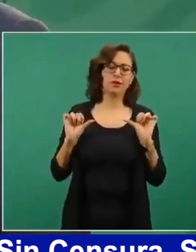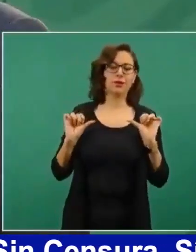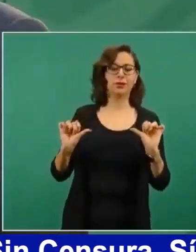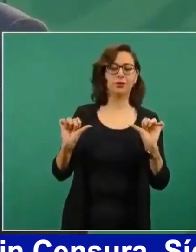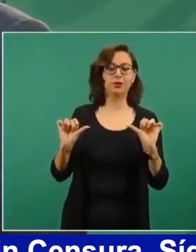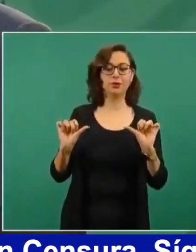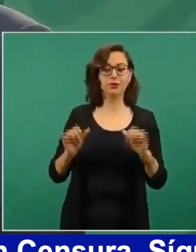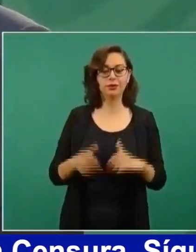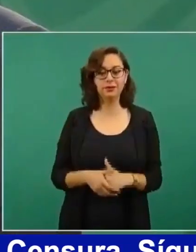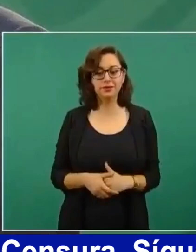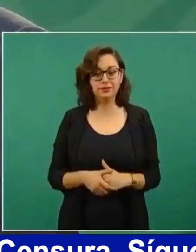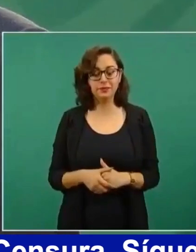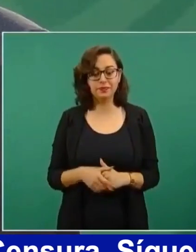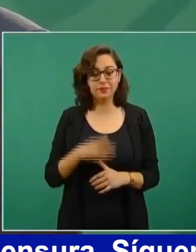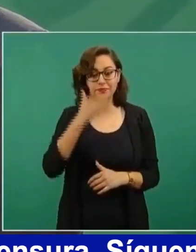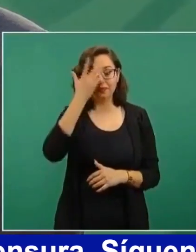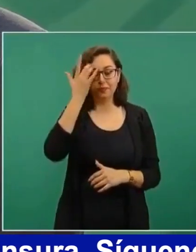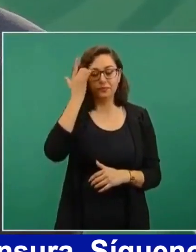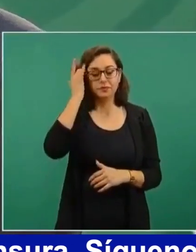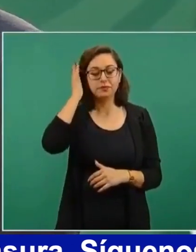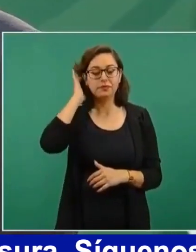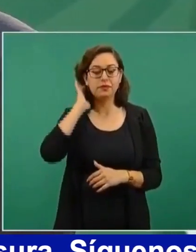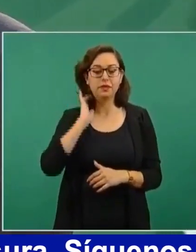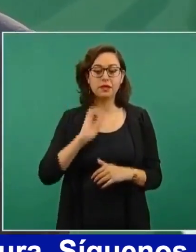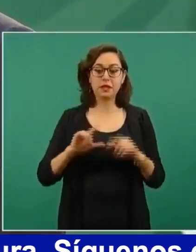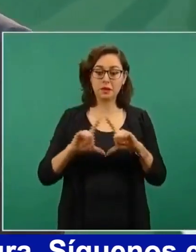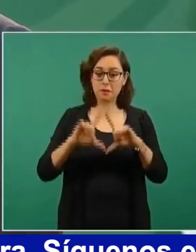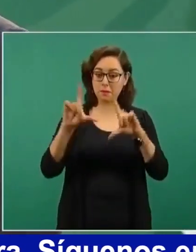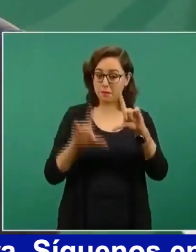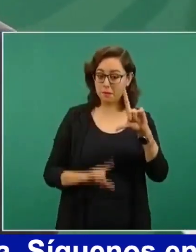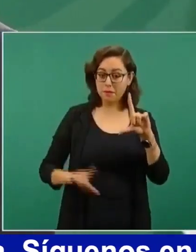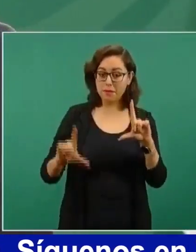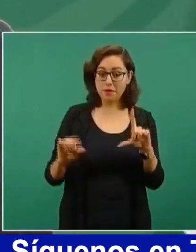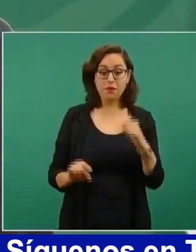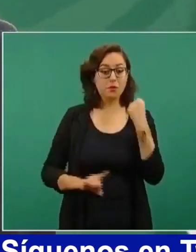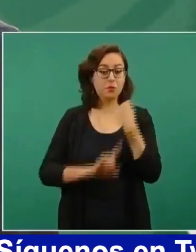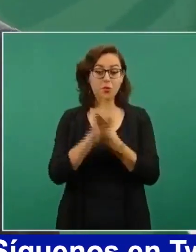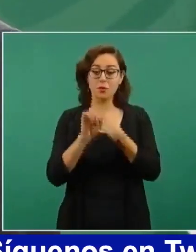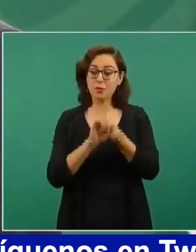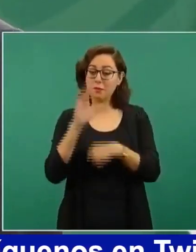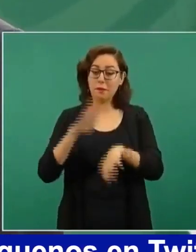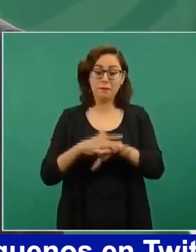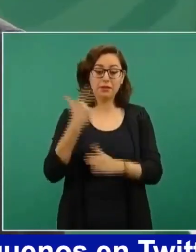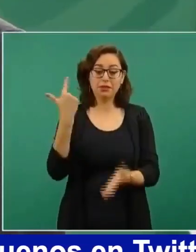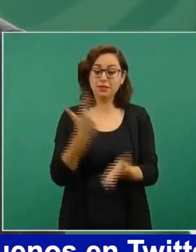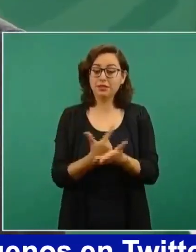y lo puedo probar, ha sido la corrupción,